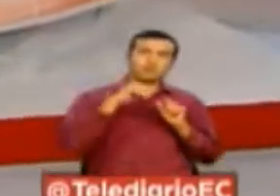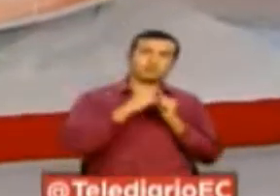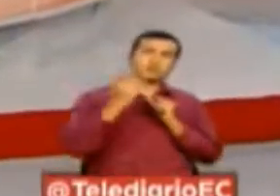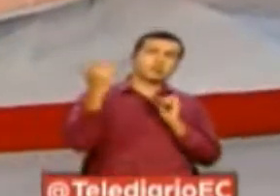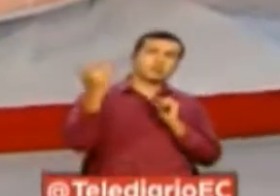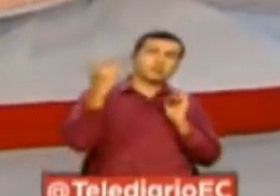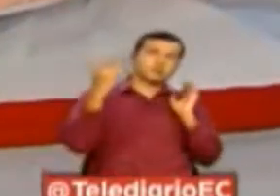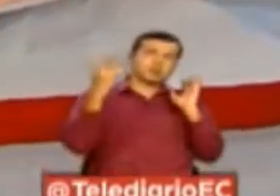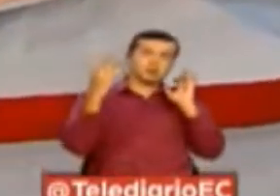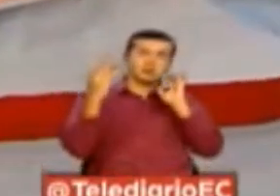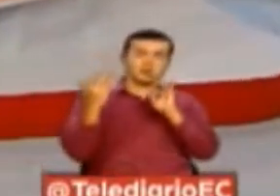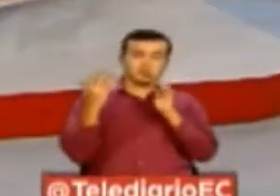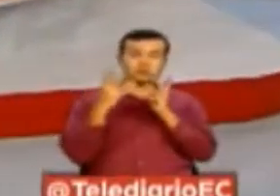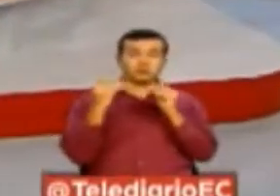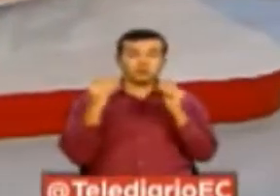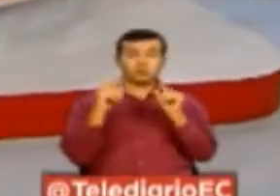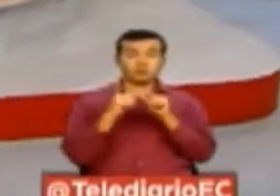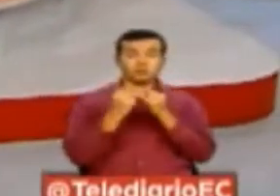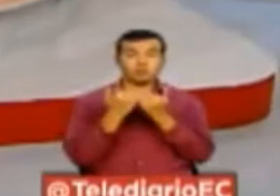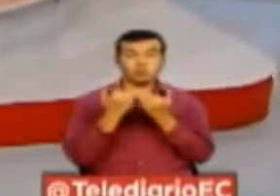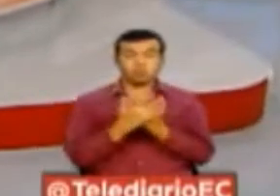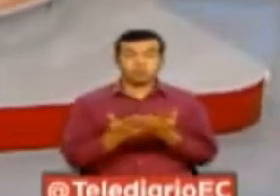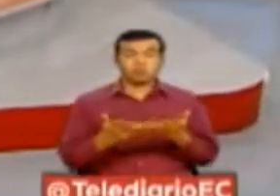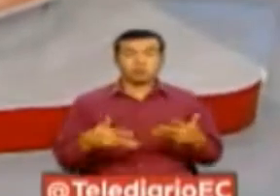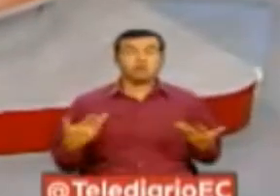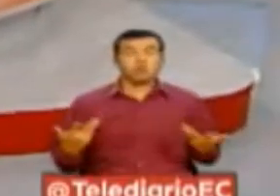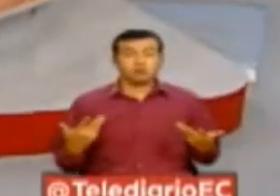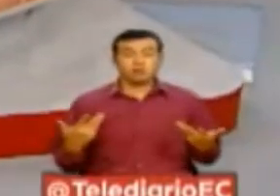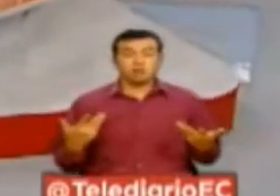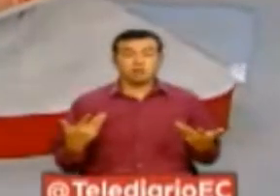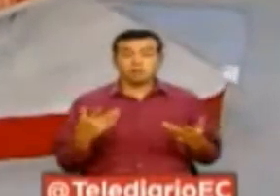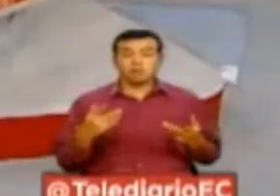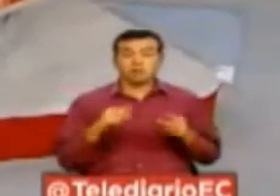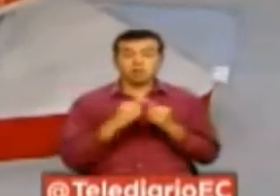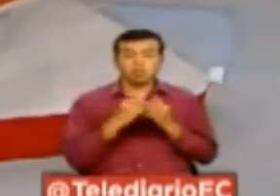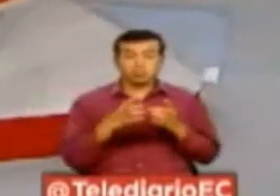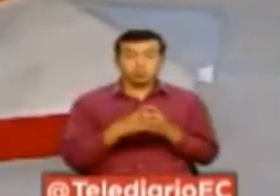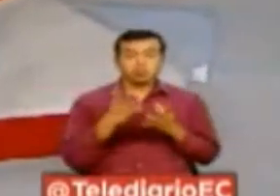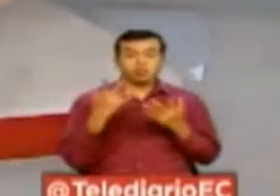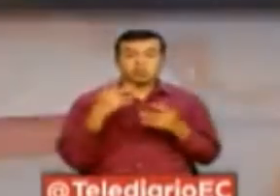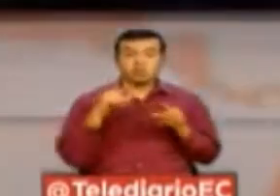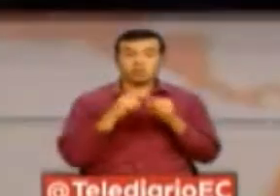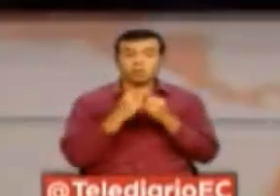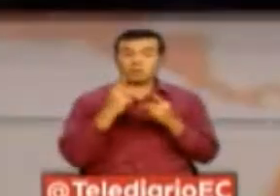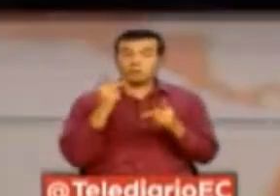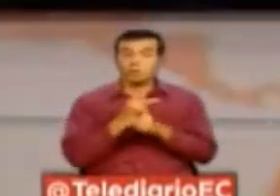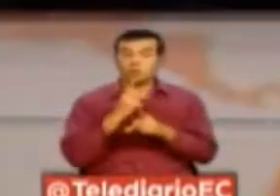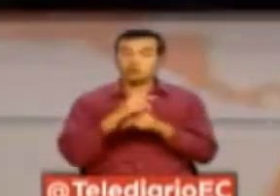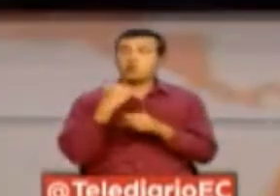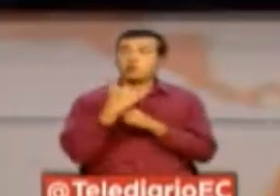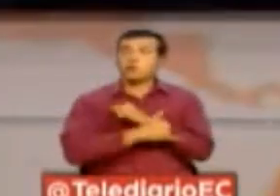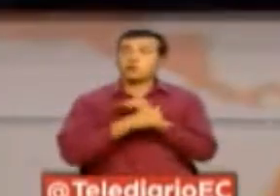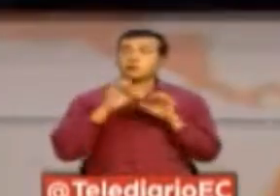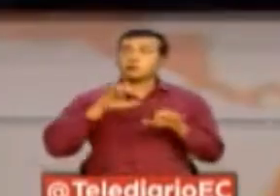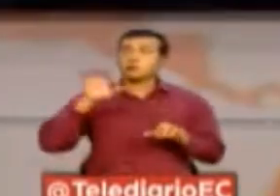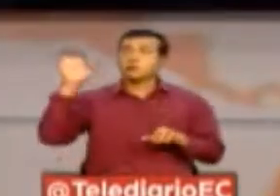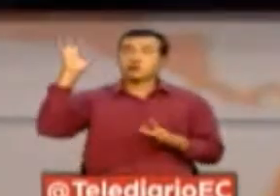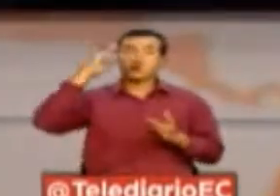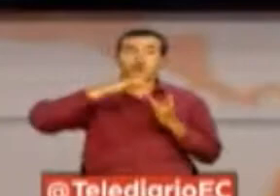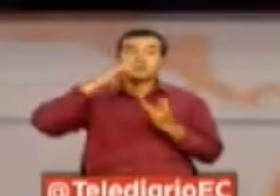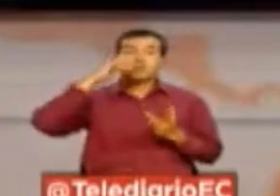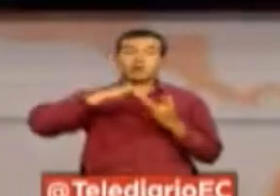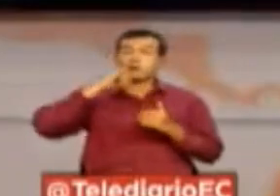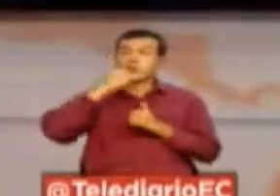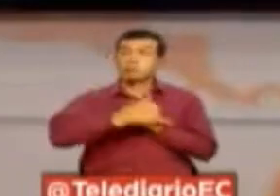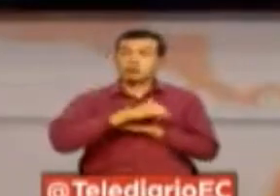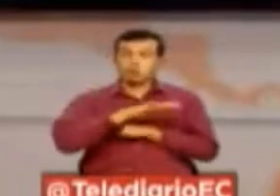grupos tal mente totalmente no hizo grupos que en este momento están interactuando inclusive ya con el crimen organizado de otros países verdad